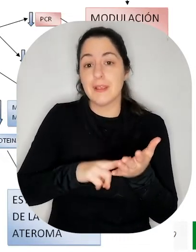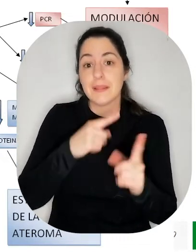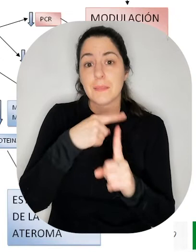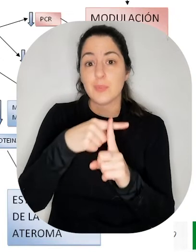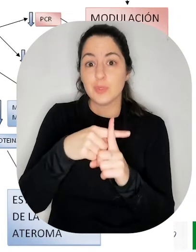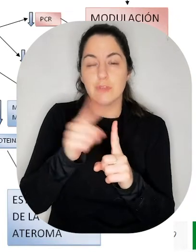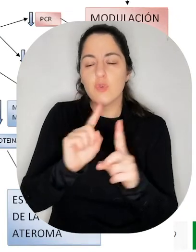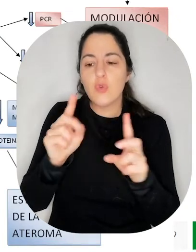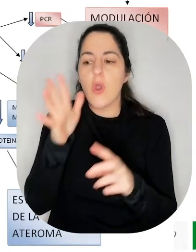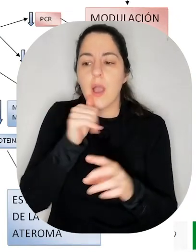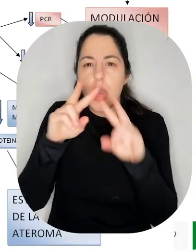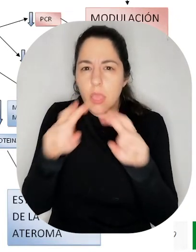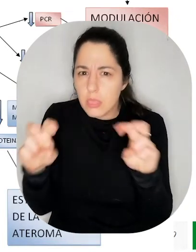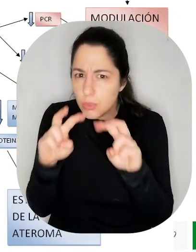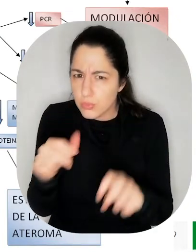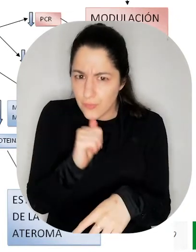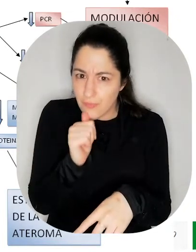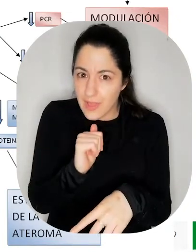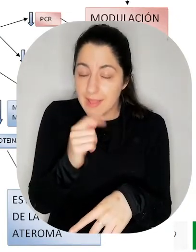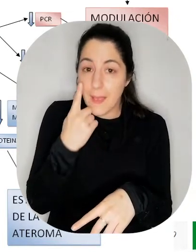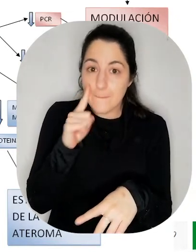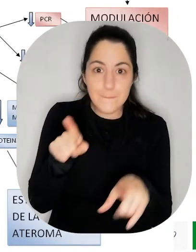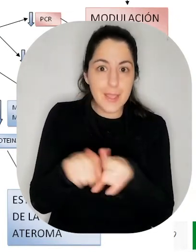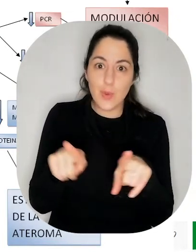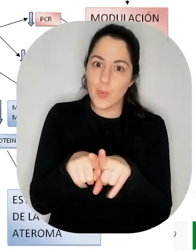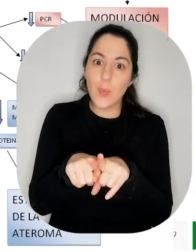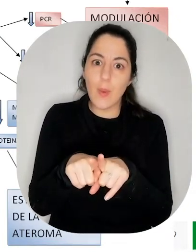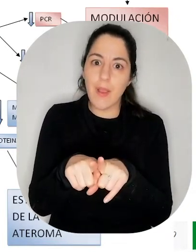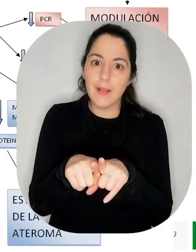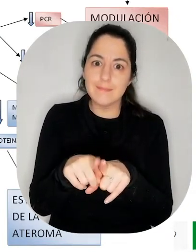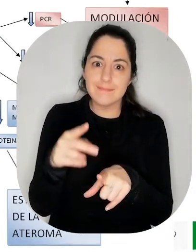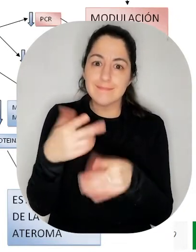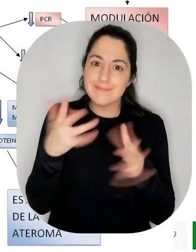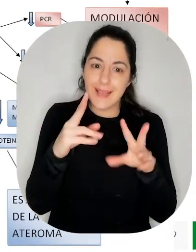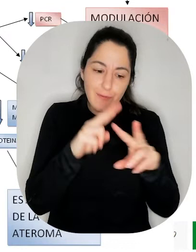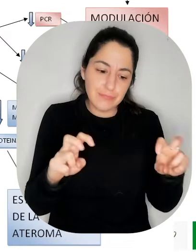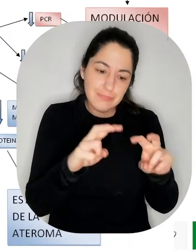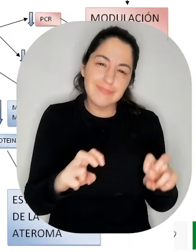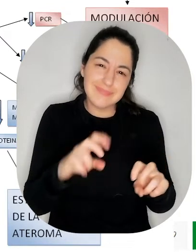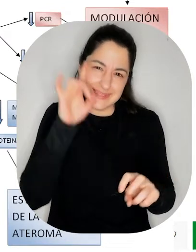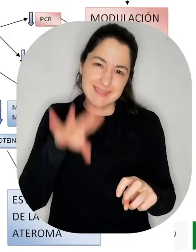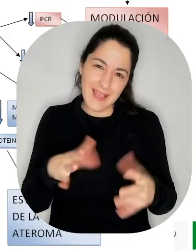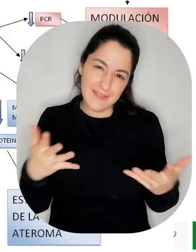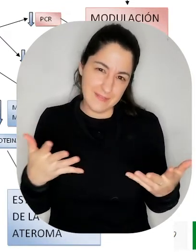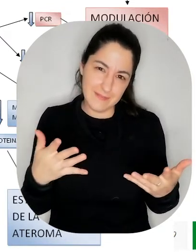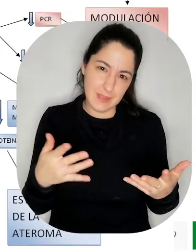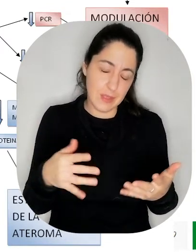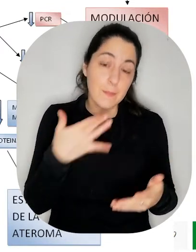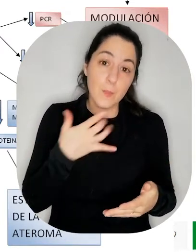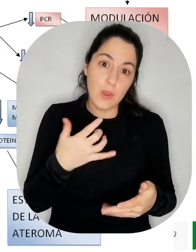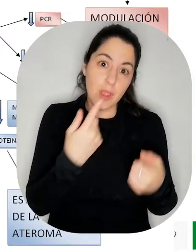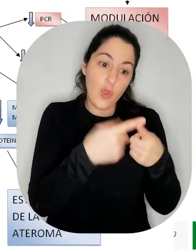efecto antioxidante de ellos no se ha visto directamente en estudios causales, se lo